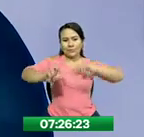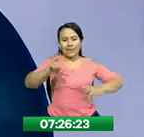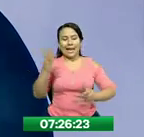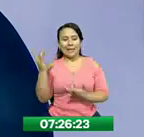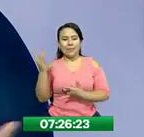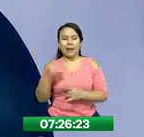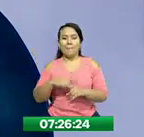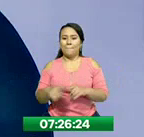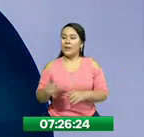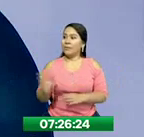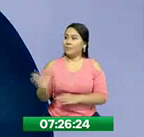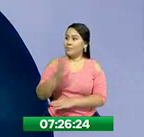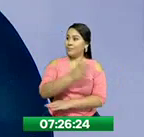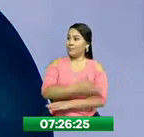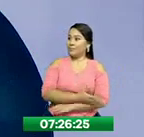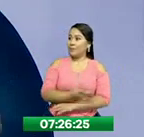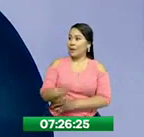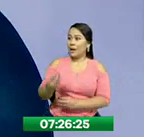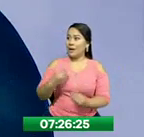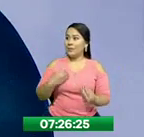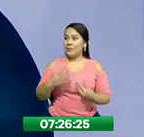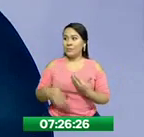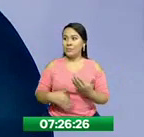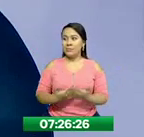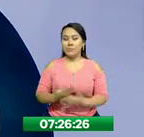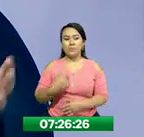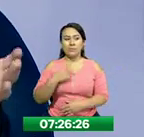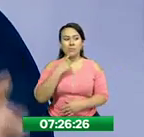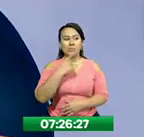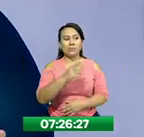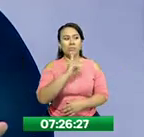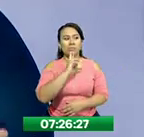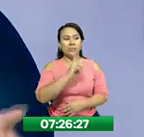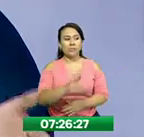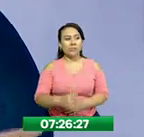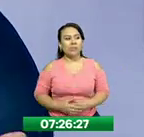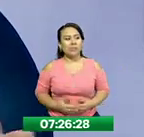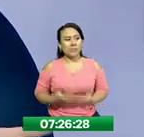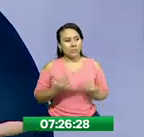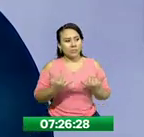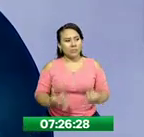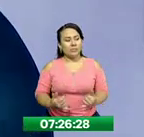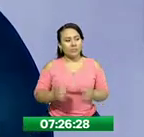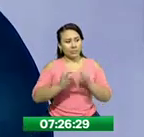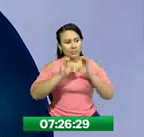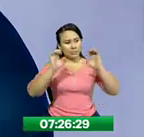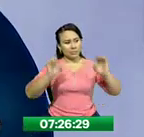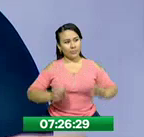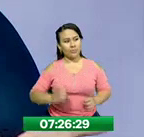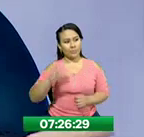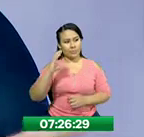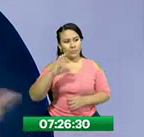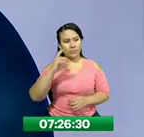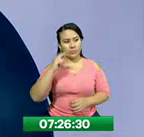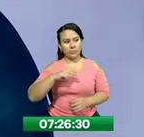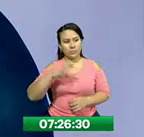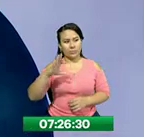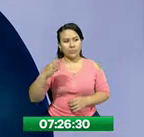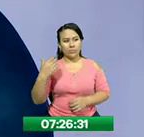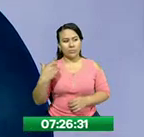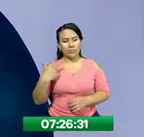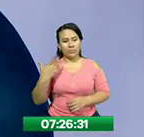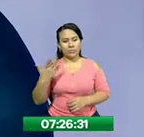desde CNT tendrá que esperar a lo que digan los resultados. La realidad, CNT es una empresa que